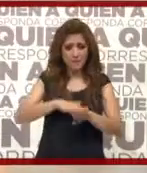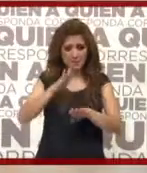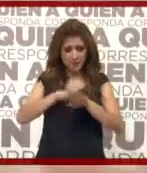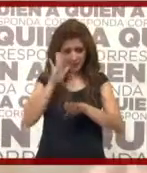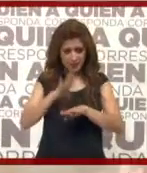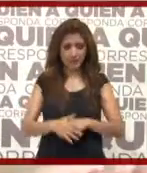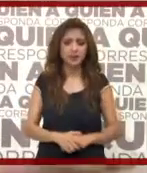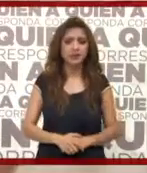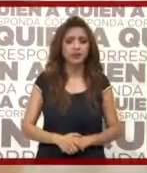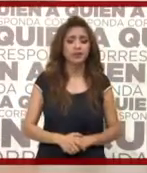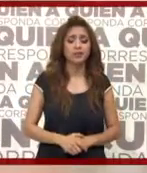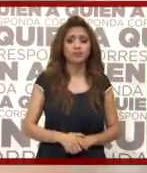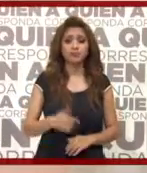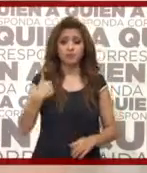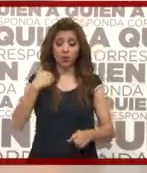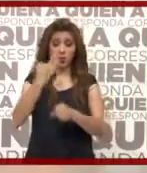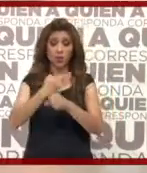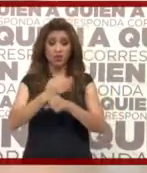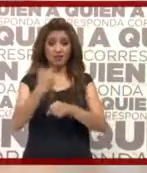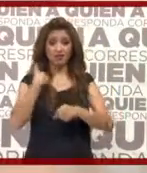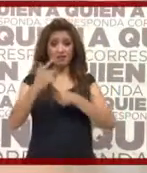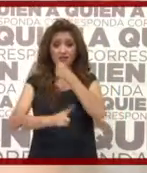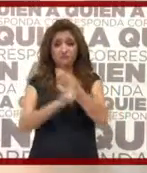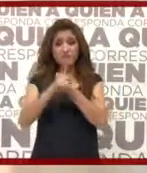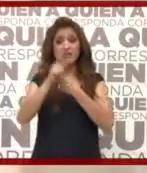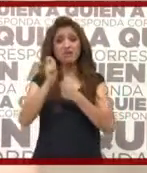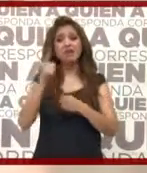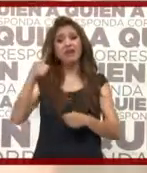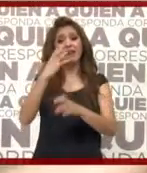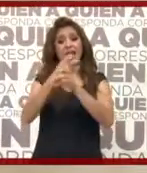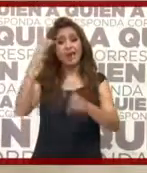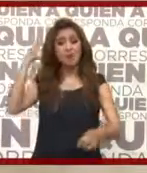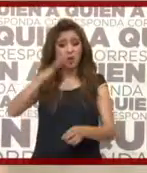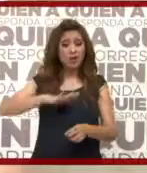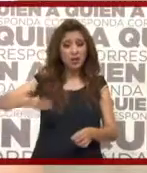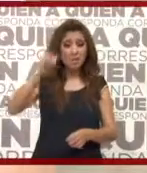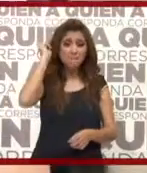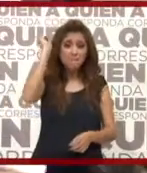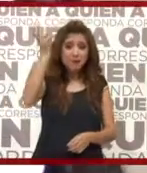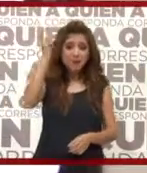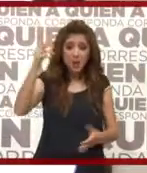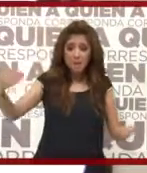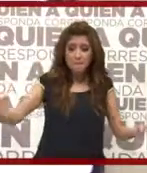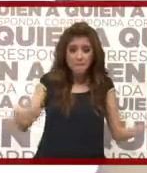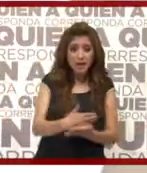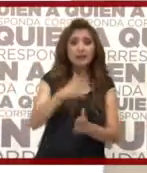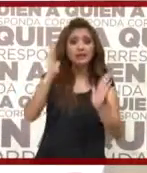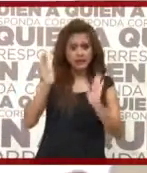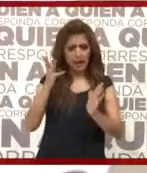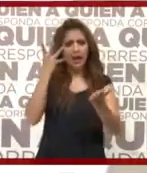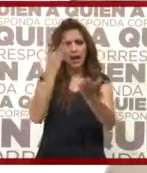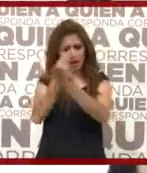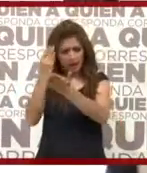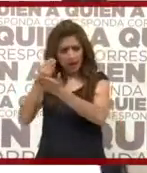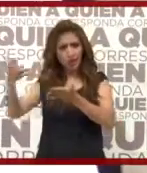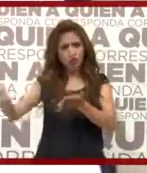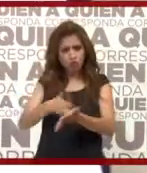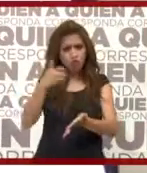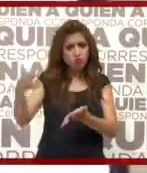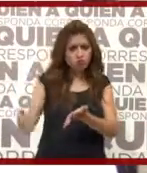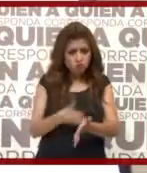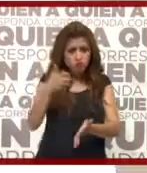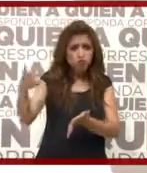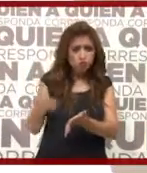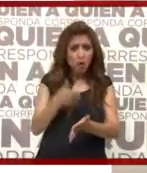más nos afecta es que quizá los camiones de la ruta pasan aquí. Han compuesto, han pasado máquinas, pero la verdad,